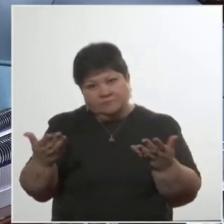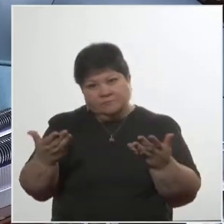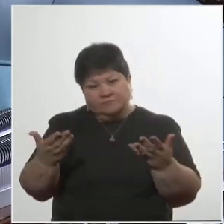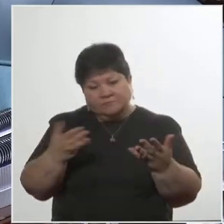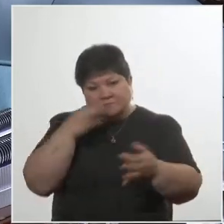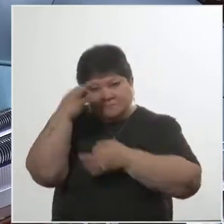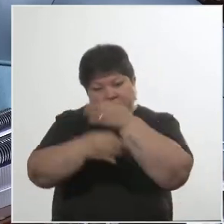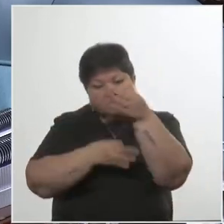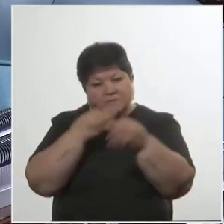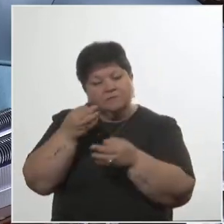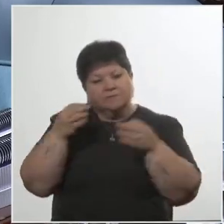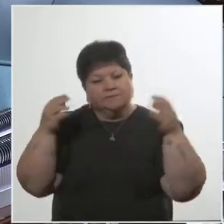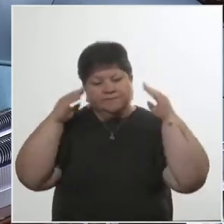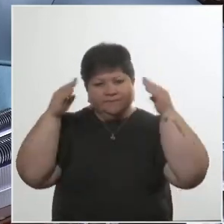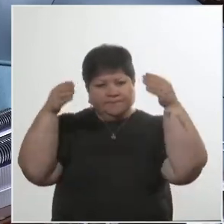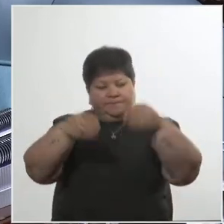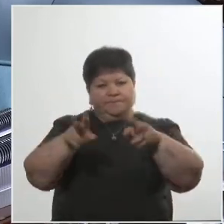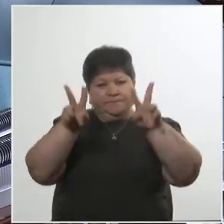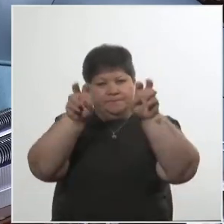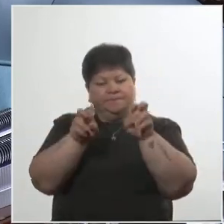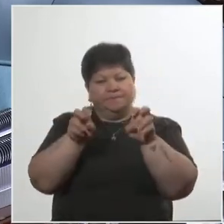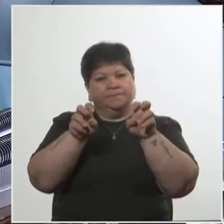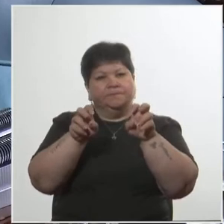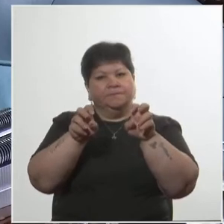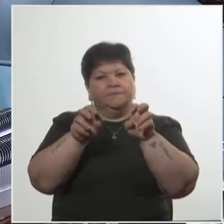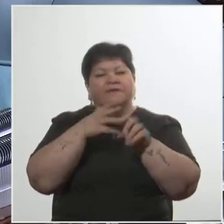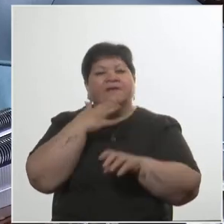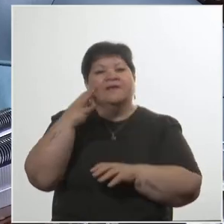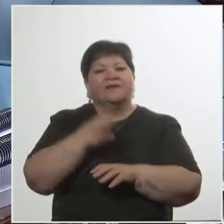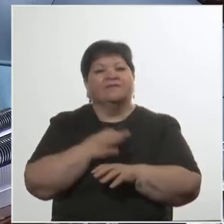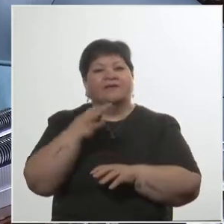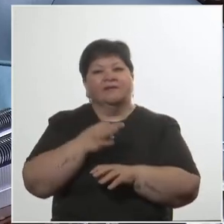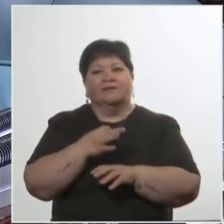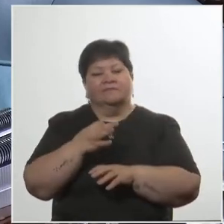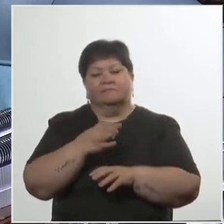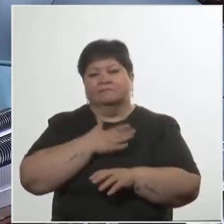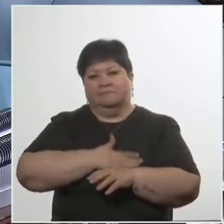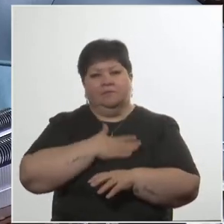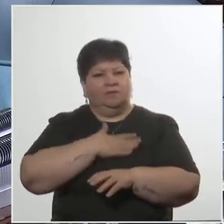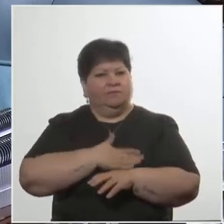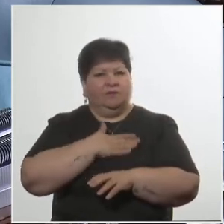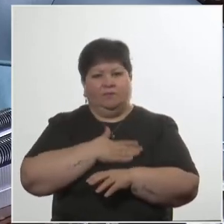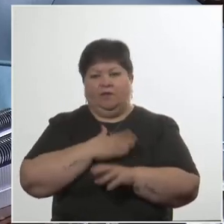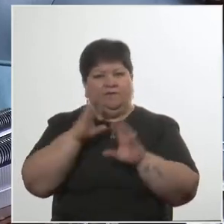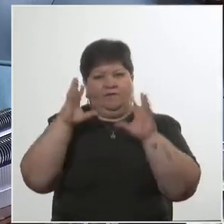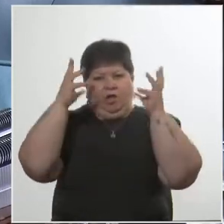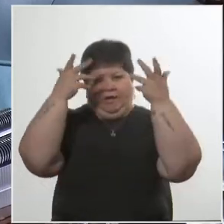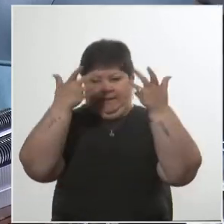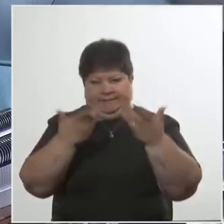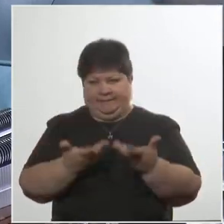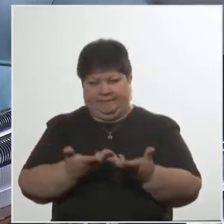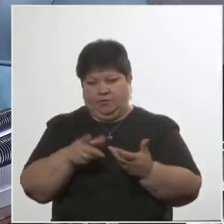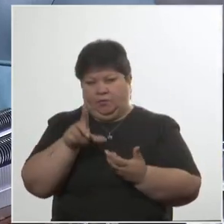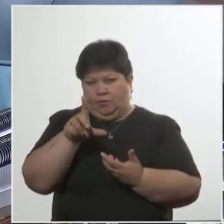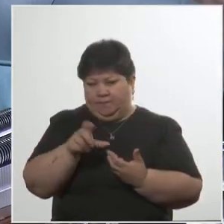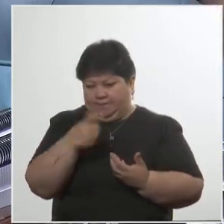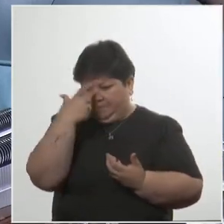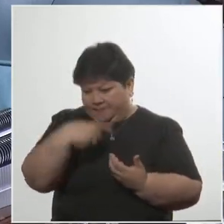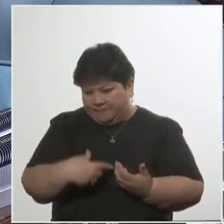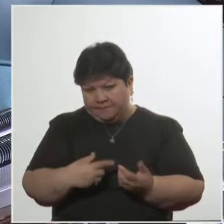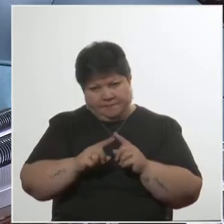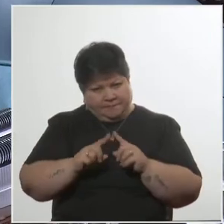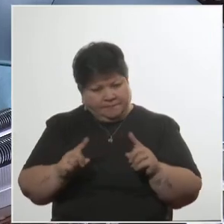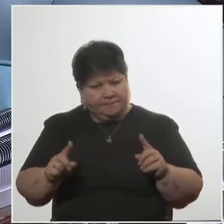yendo al tema en realidad no compartimos la violencia como camino en lo personal